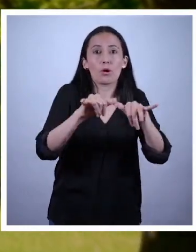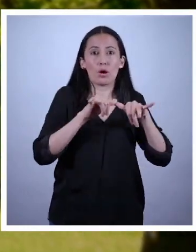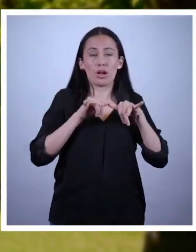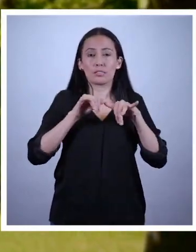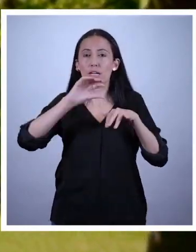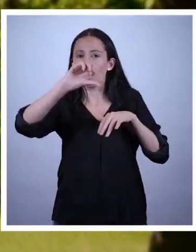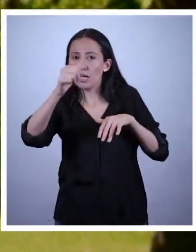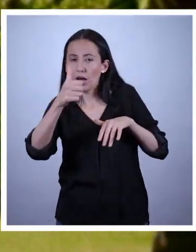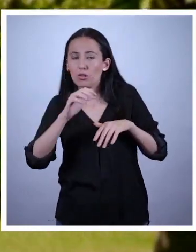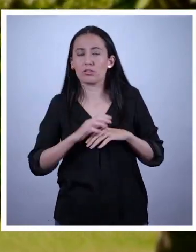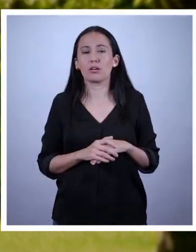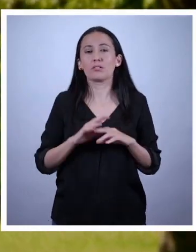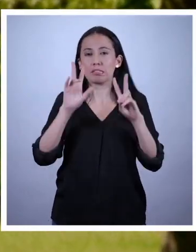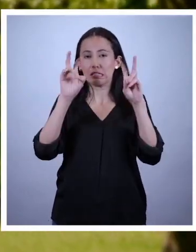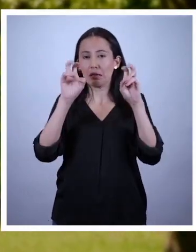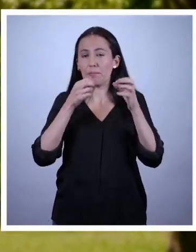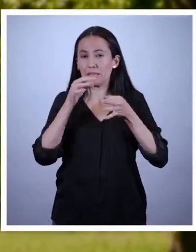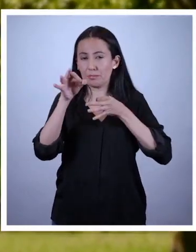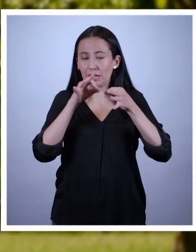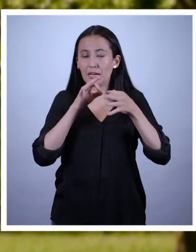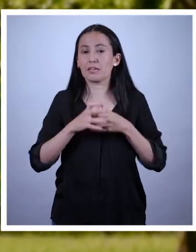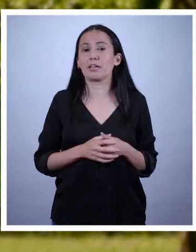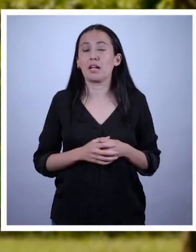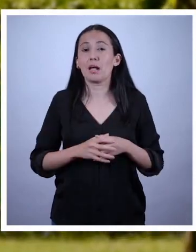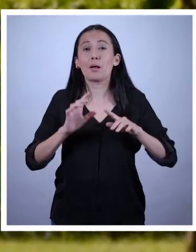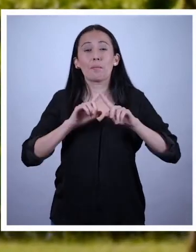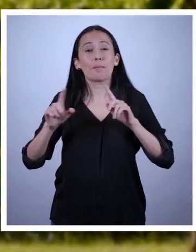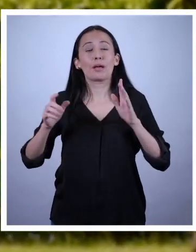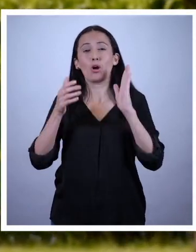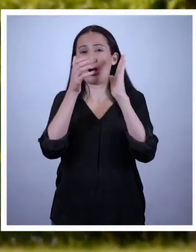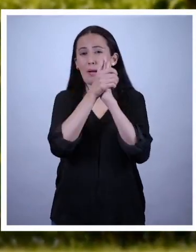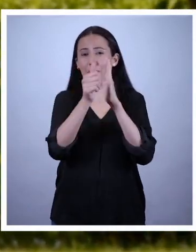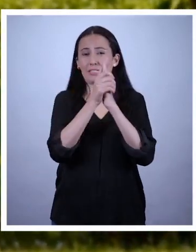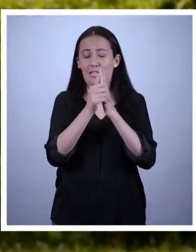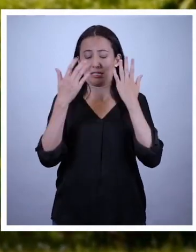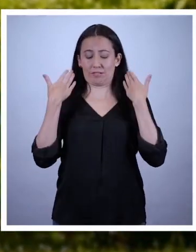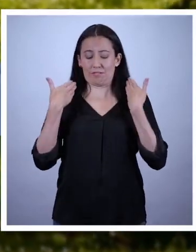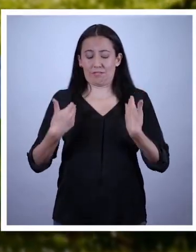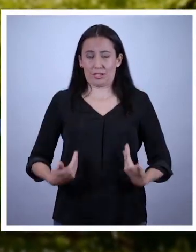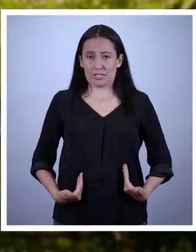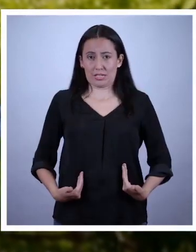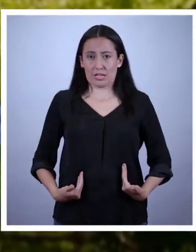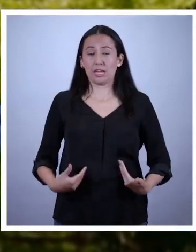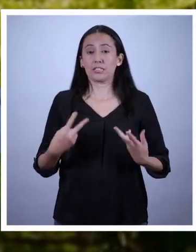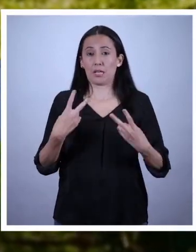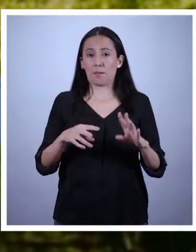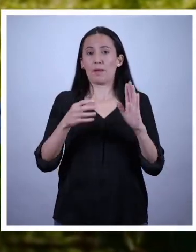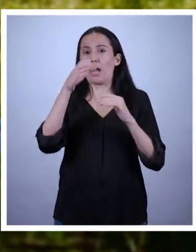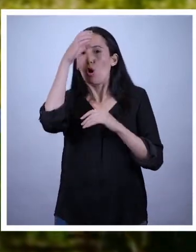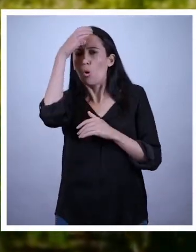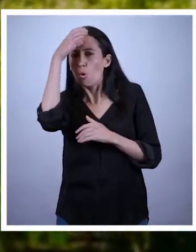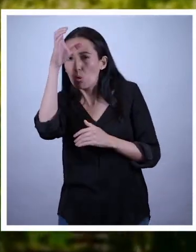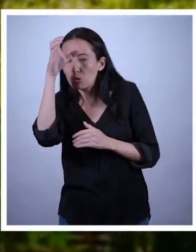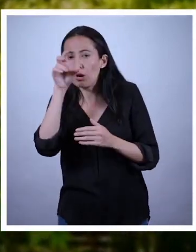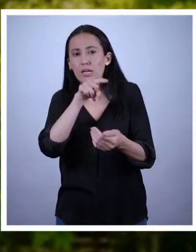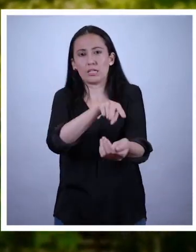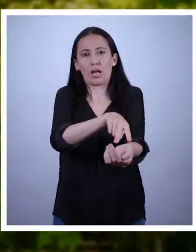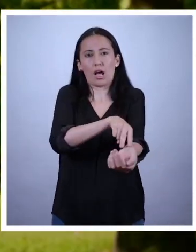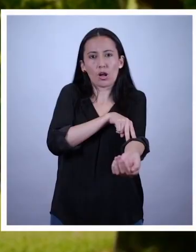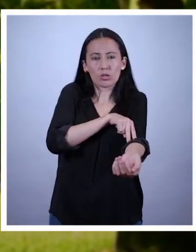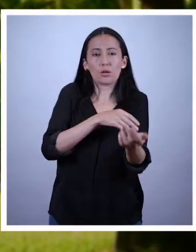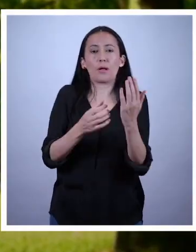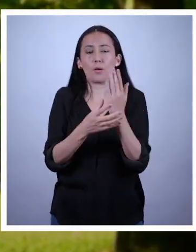hablé de democracia en otro episodio. Pero lo curioso es que no solo hemos heredado capacidades físicas, sino también